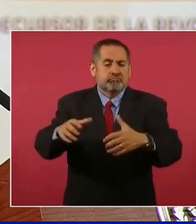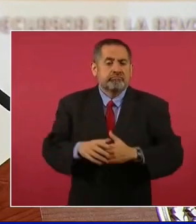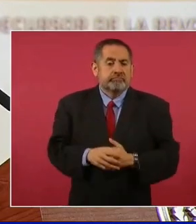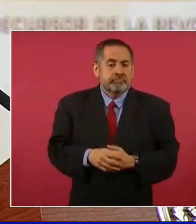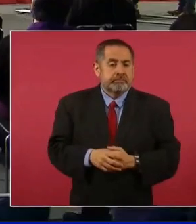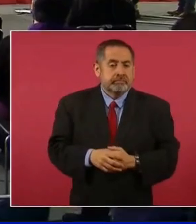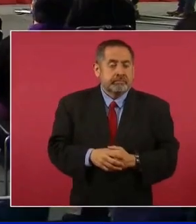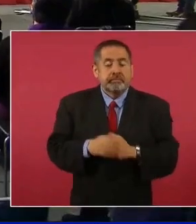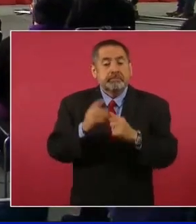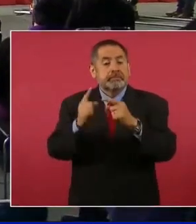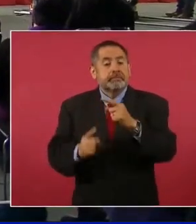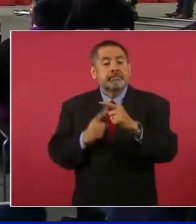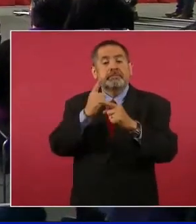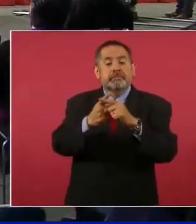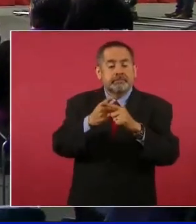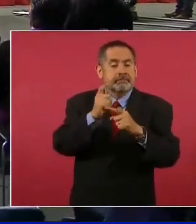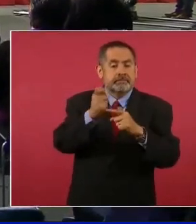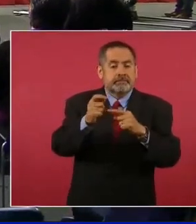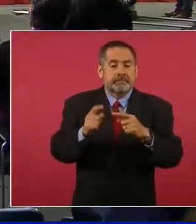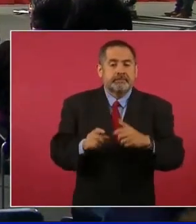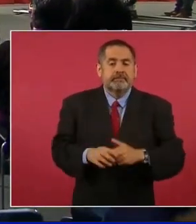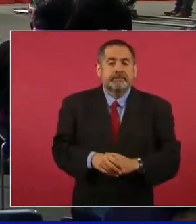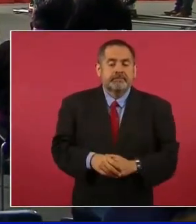y con un añadido,